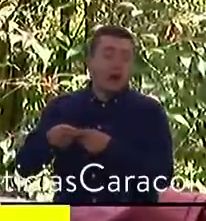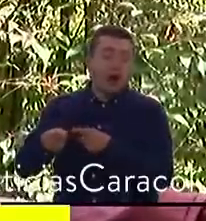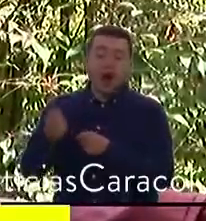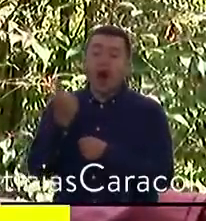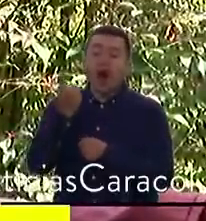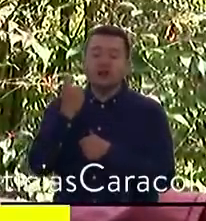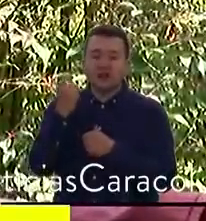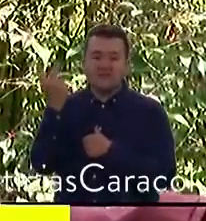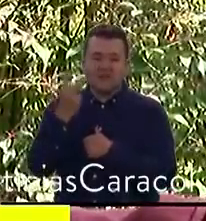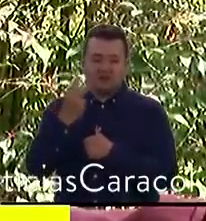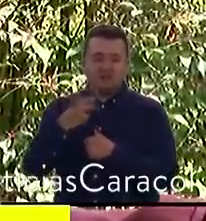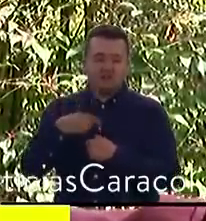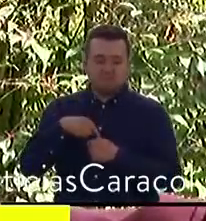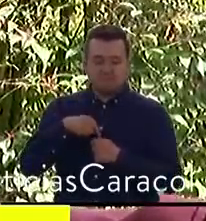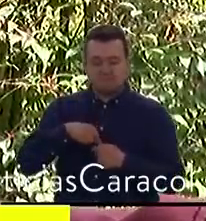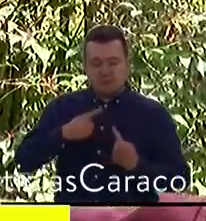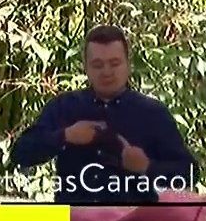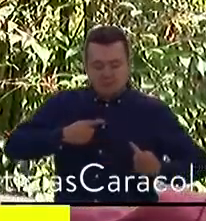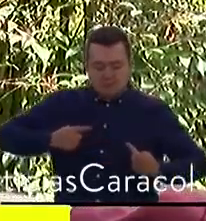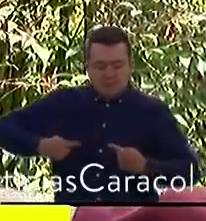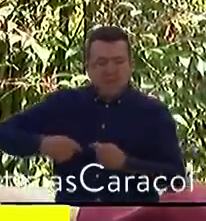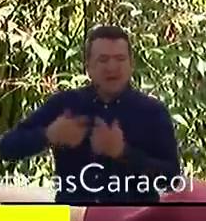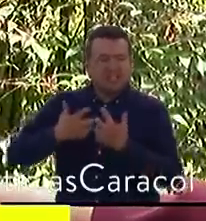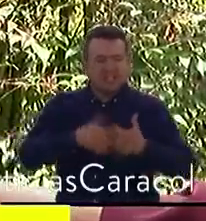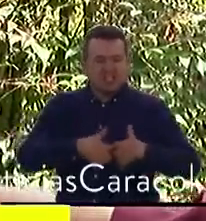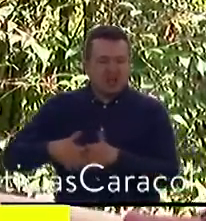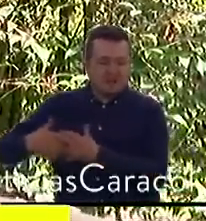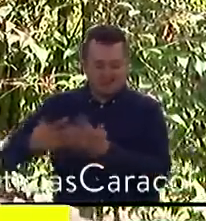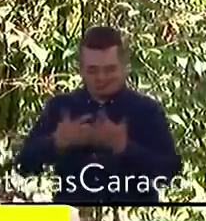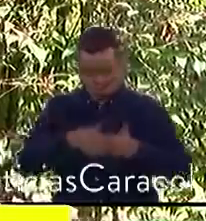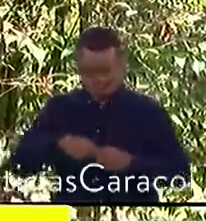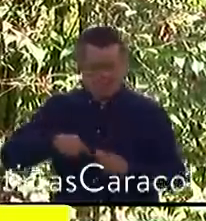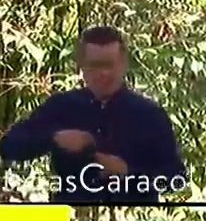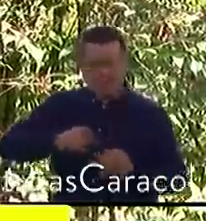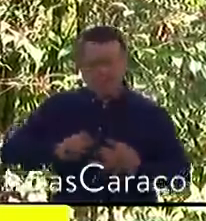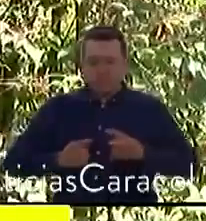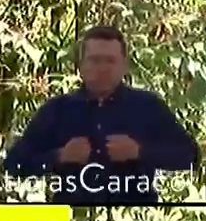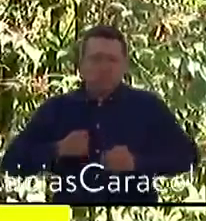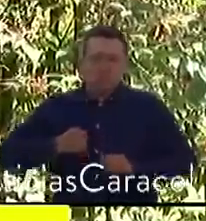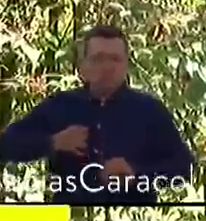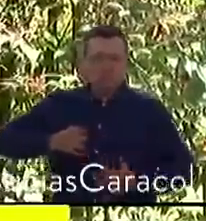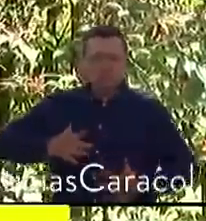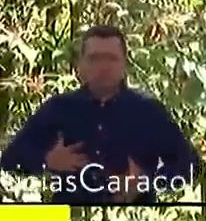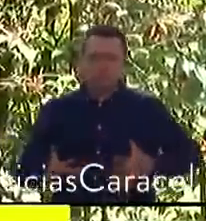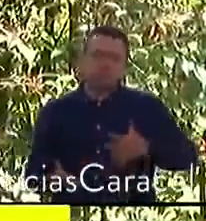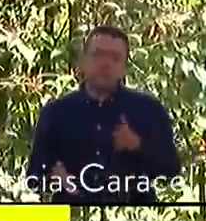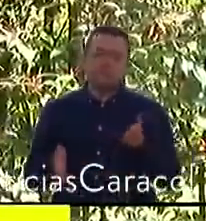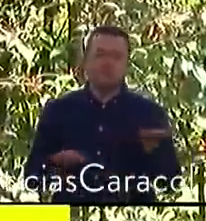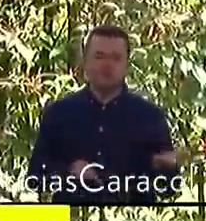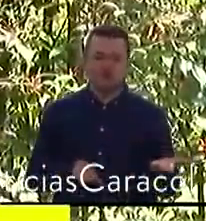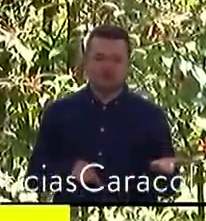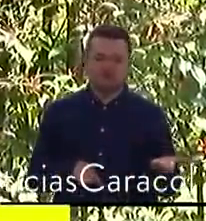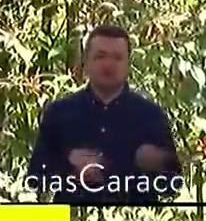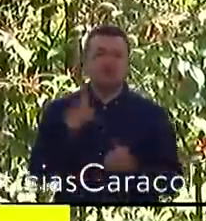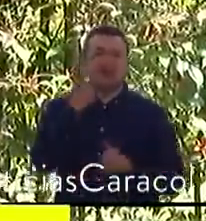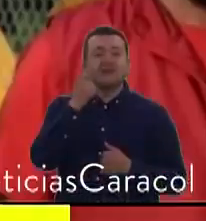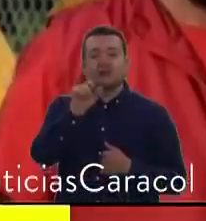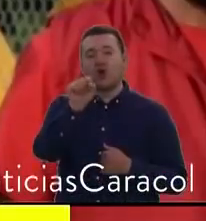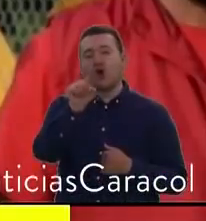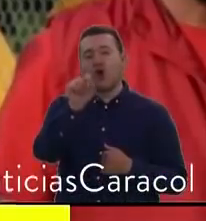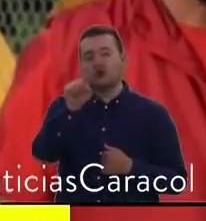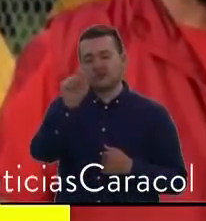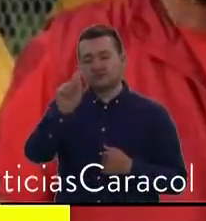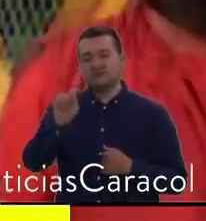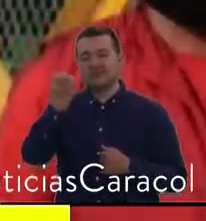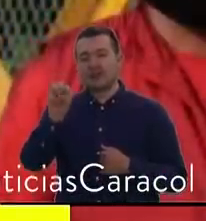una falla orgánica multisistémica que en la noche de ayer, a las 11 y 8 minutos de la noche, terminaron con su vida.